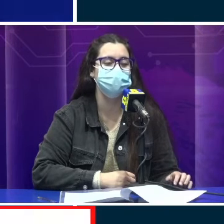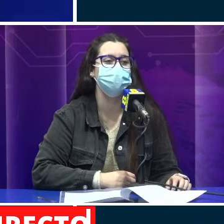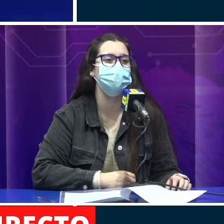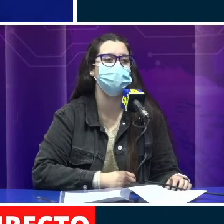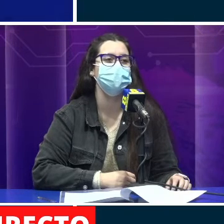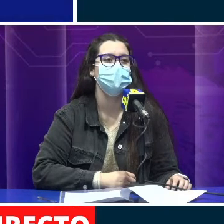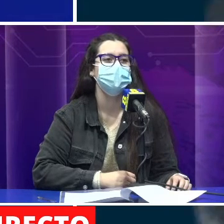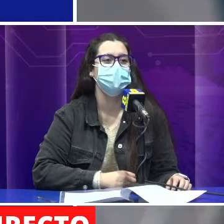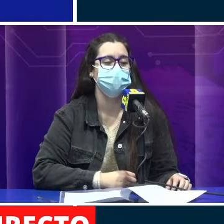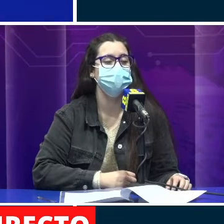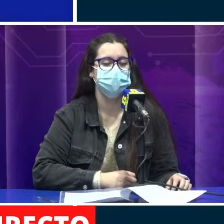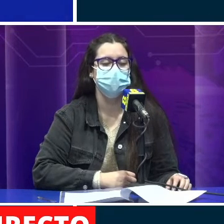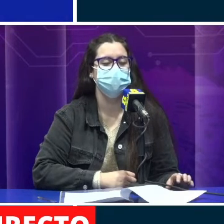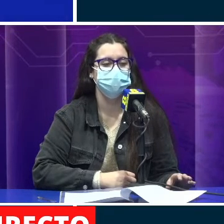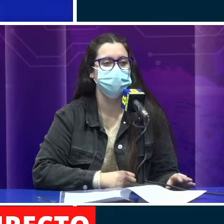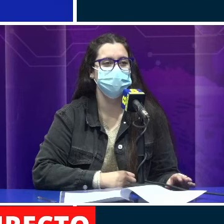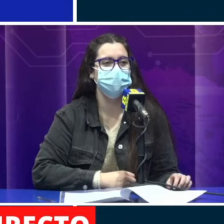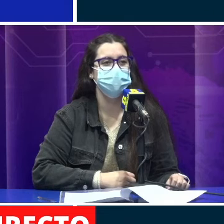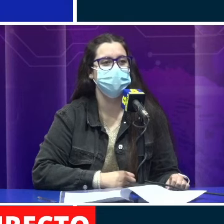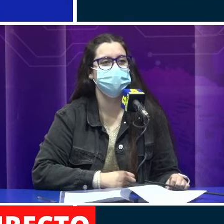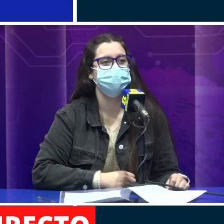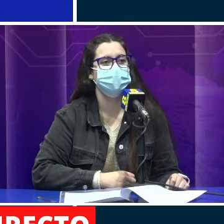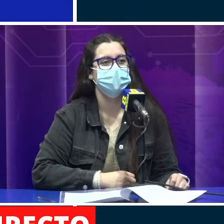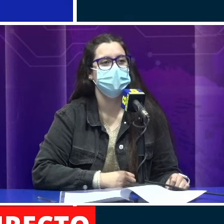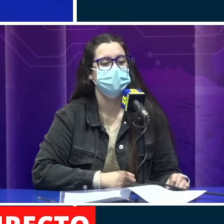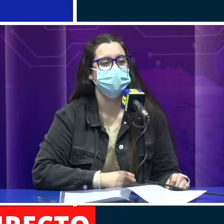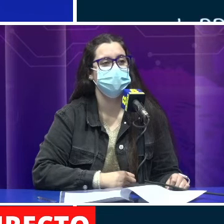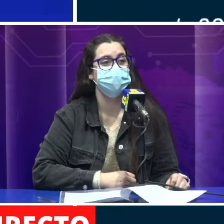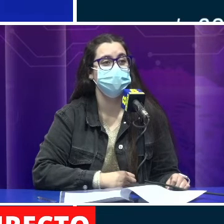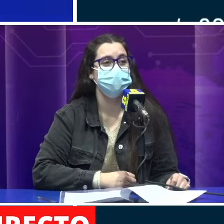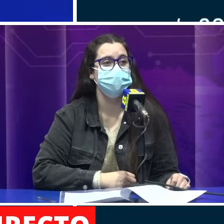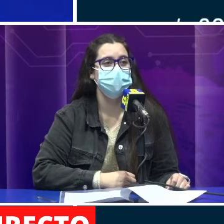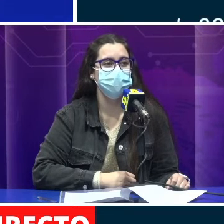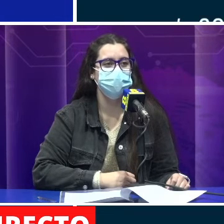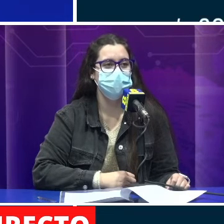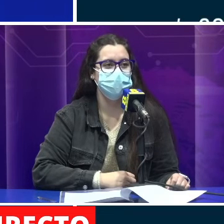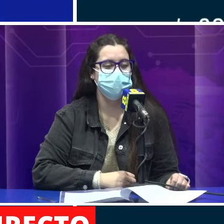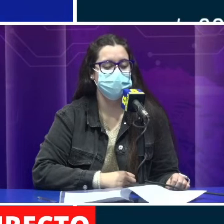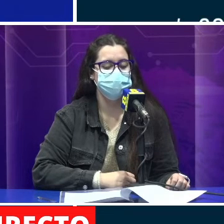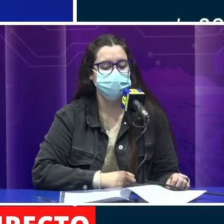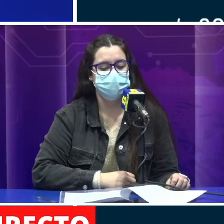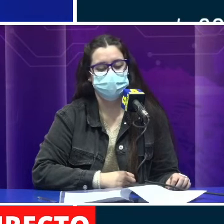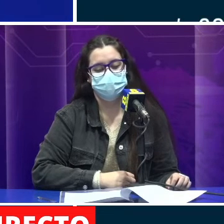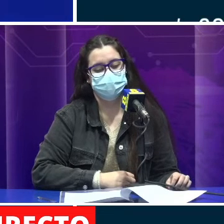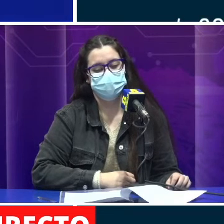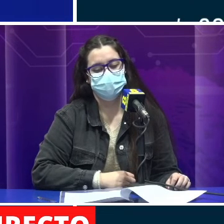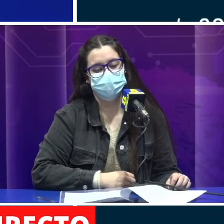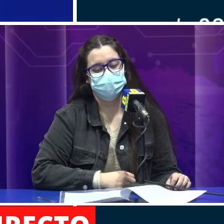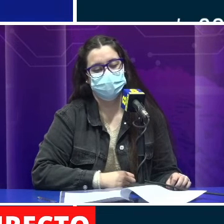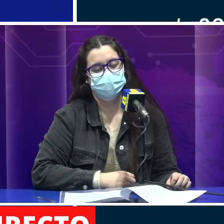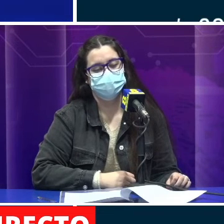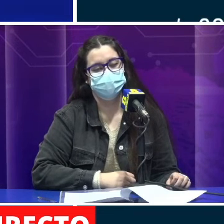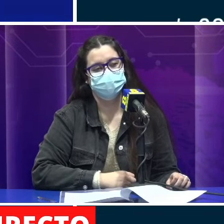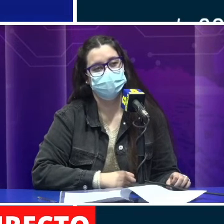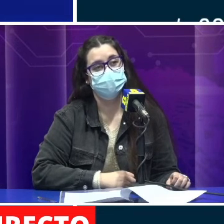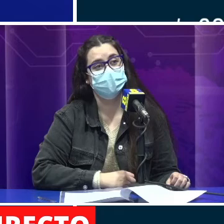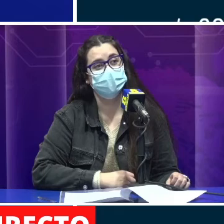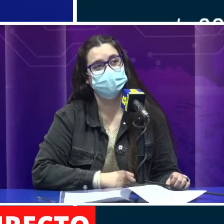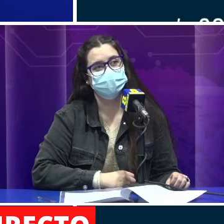enviar esa foto. Entonces está todo muy protocolizado para que no exista ninguna